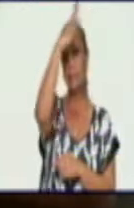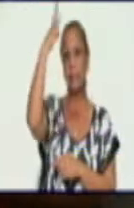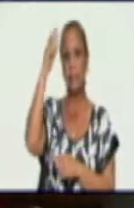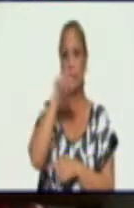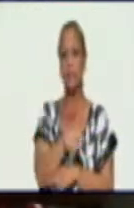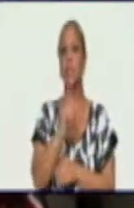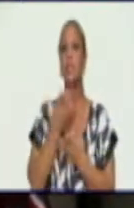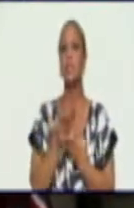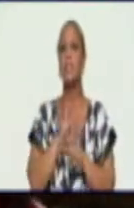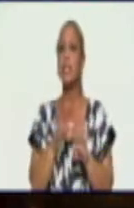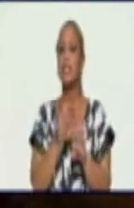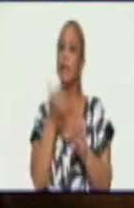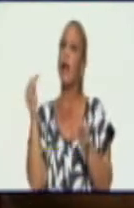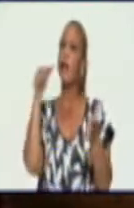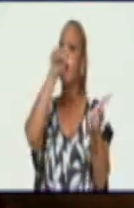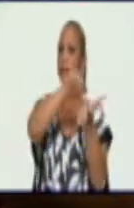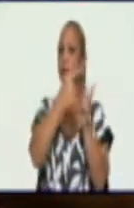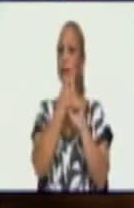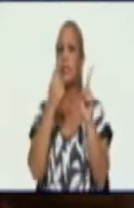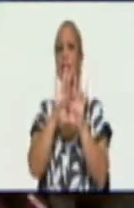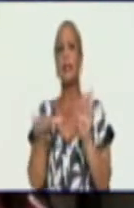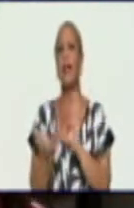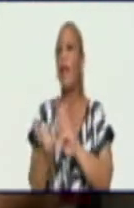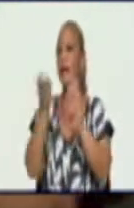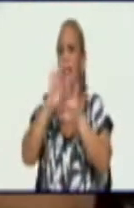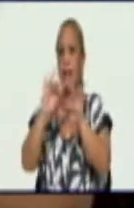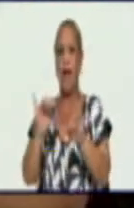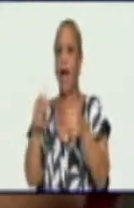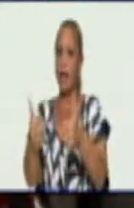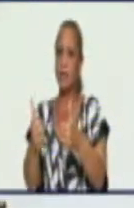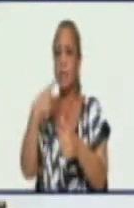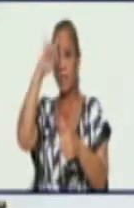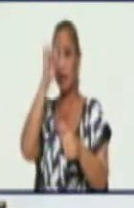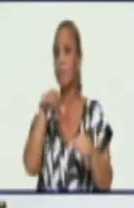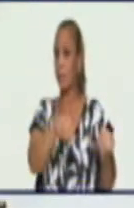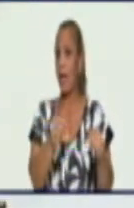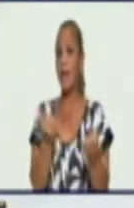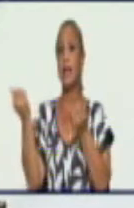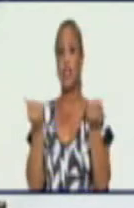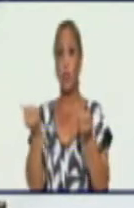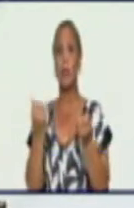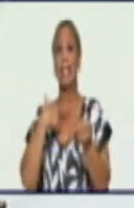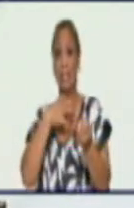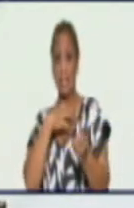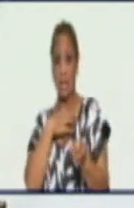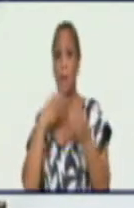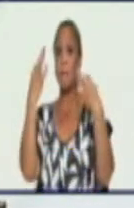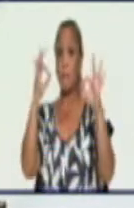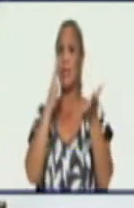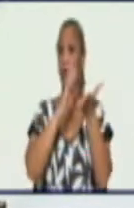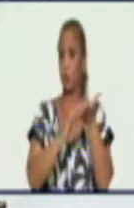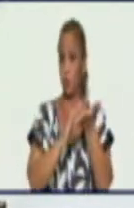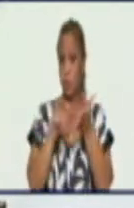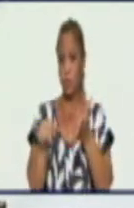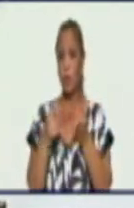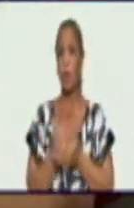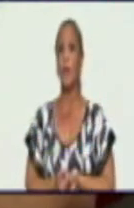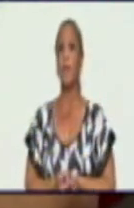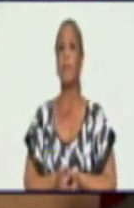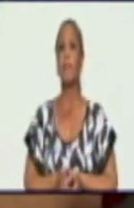alta ya, y son 2, uno por municipio, se transportan en esos carros que tienen la documentación correspondiente.